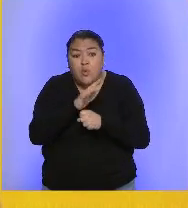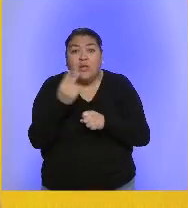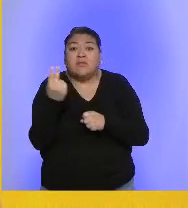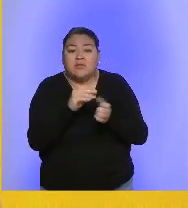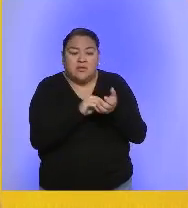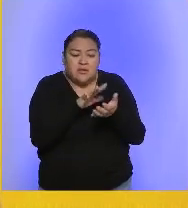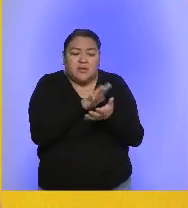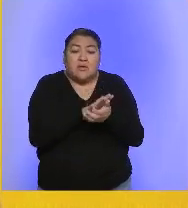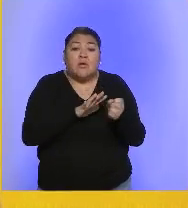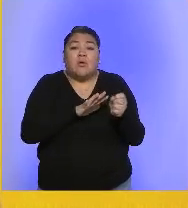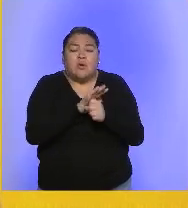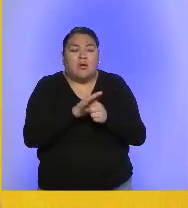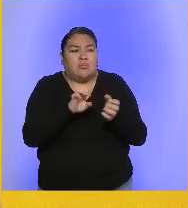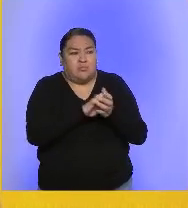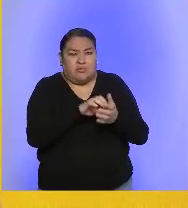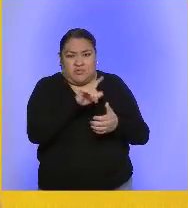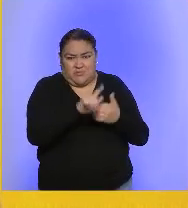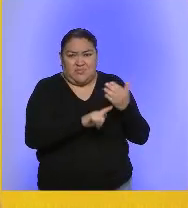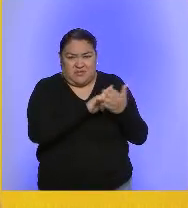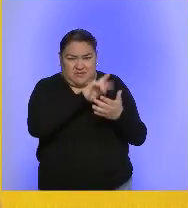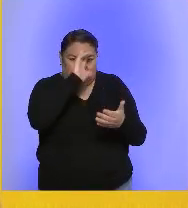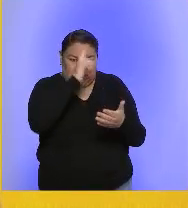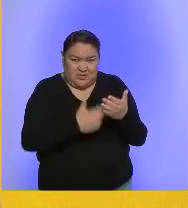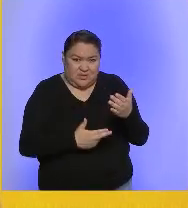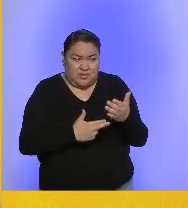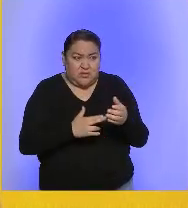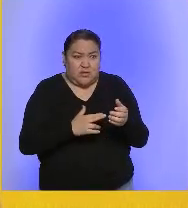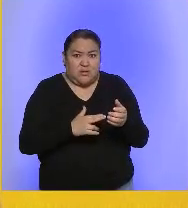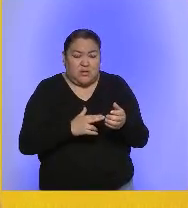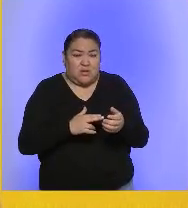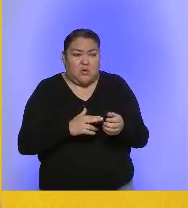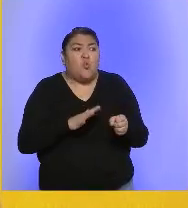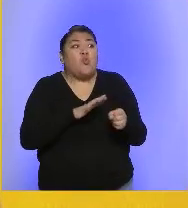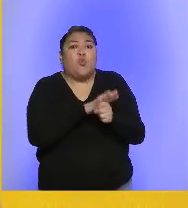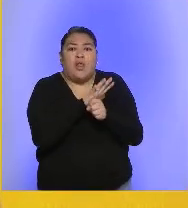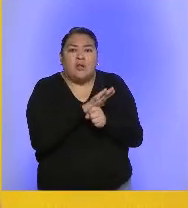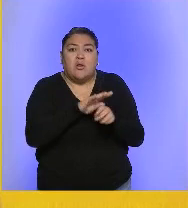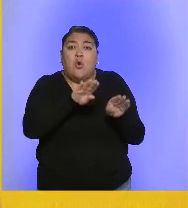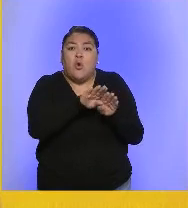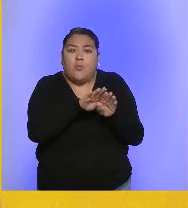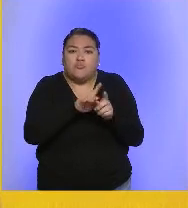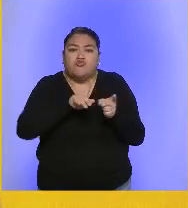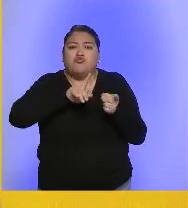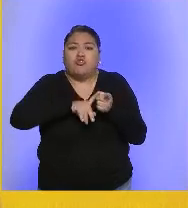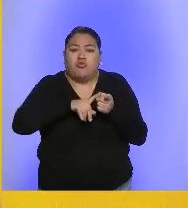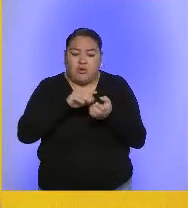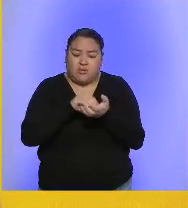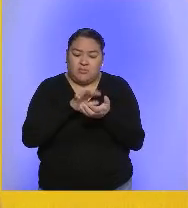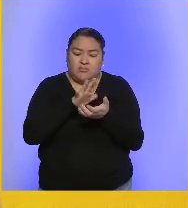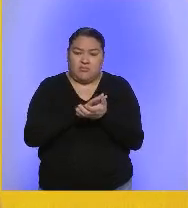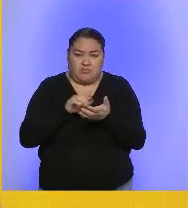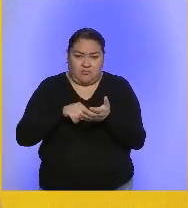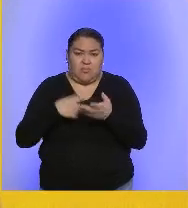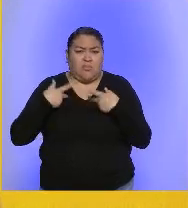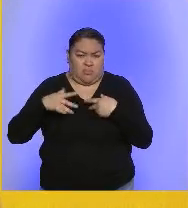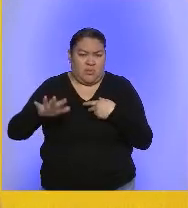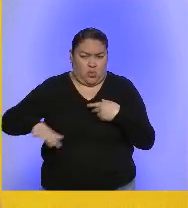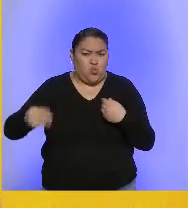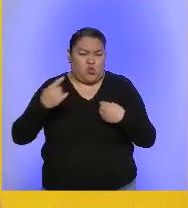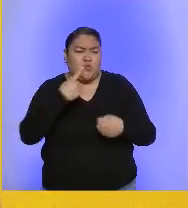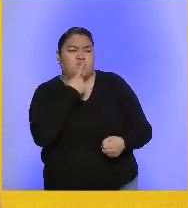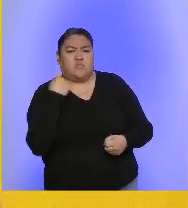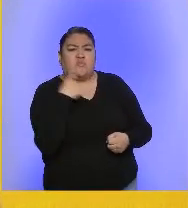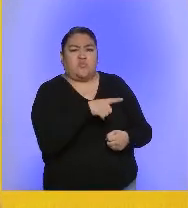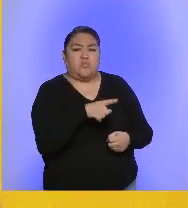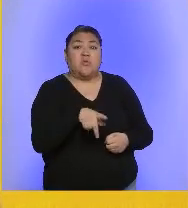y metódica. Esto porque si bien hay mayor denuncia ciudadana, la calidad de esta para dar continuidad es